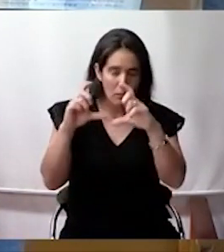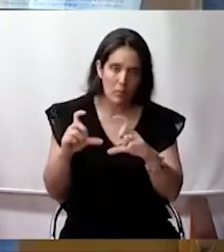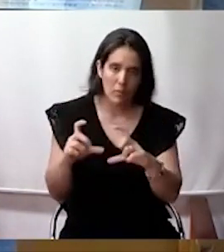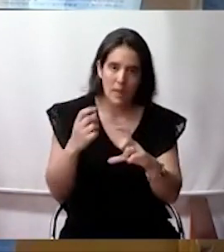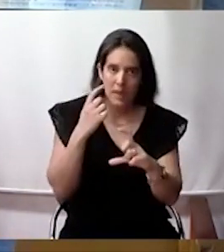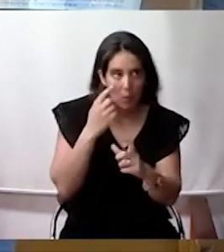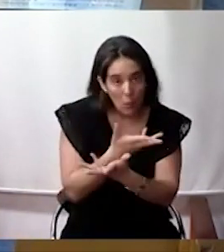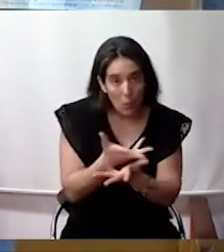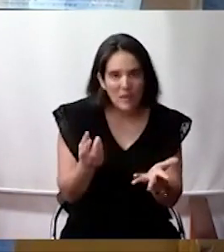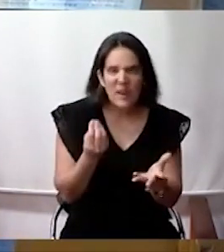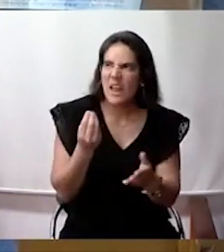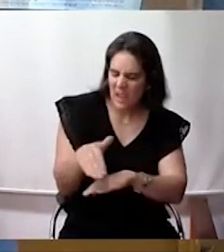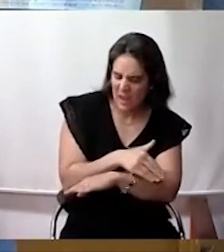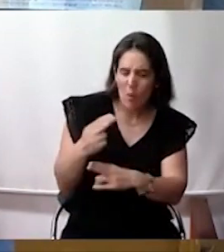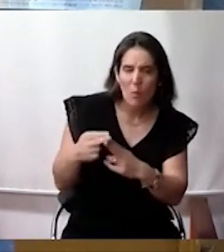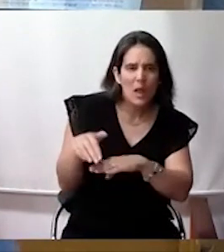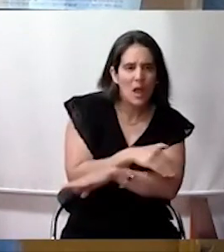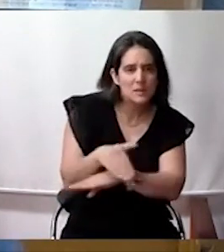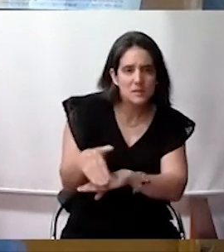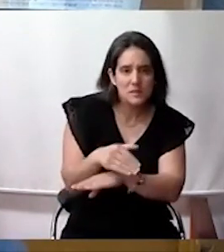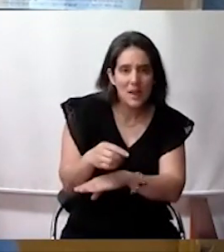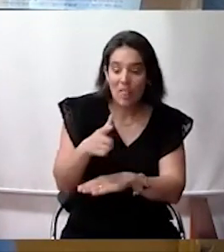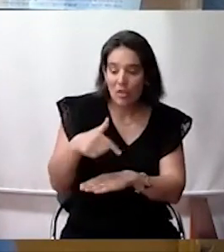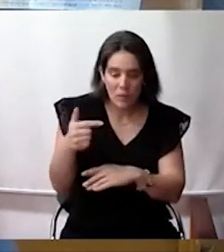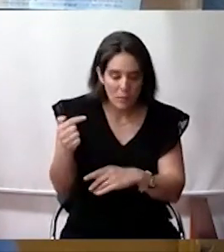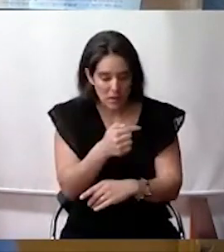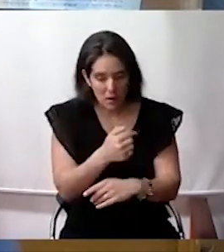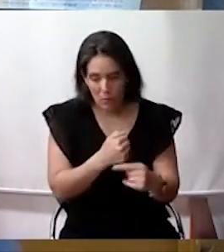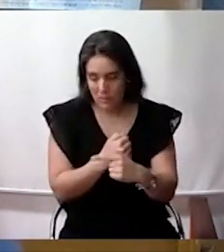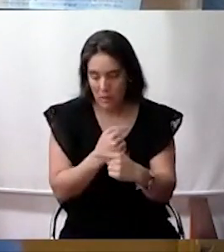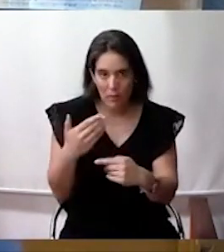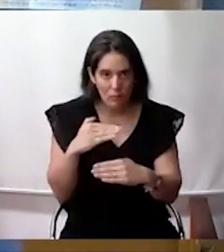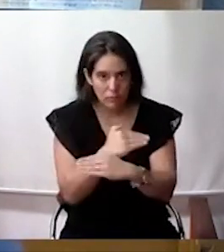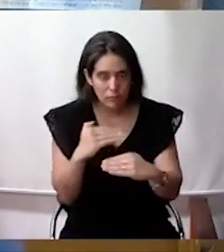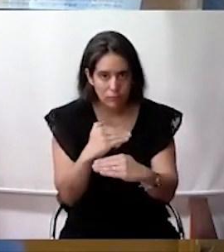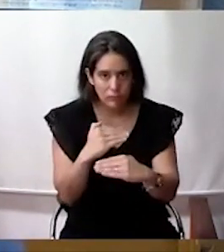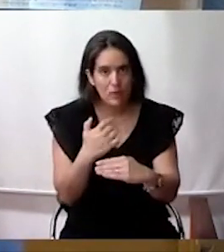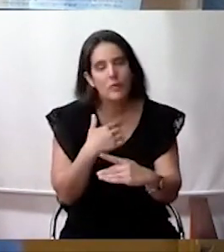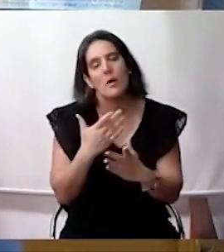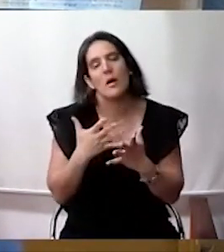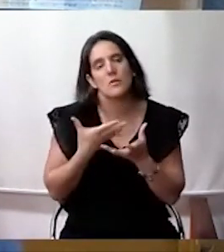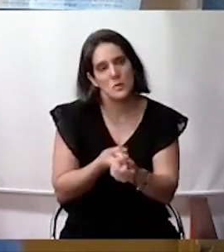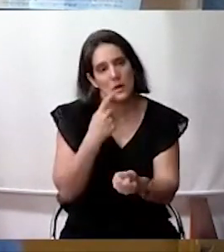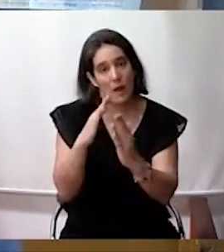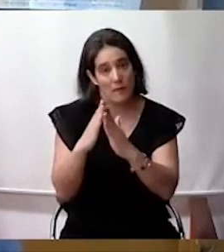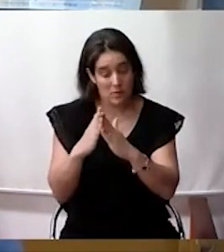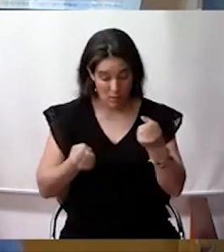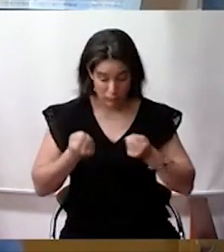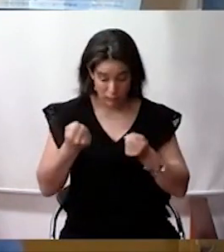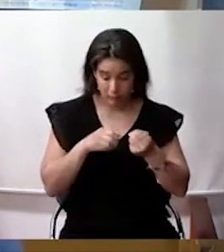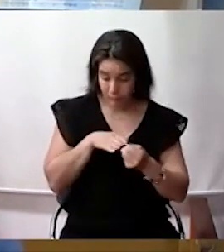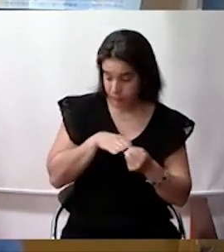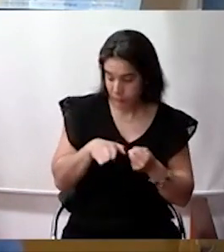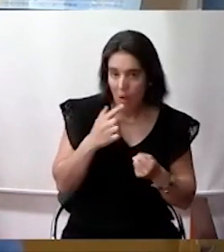den cuenta En qué calle se está transitando y en qué sentido de esta forma favorecer a los vecinos que cuando